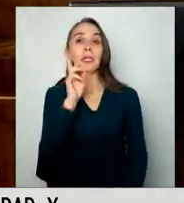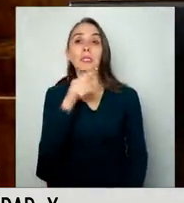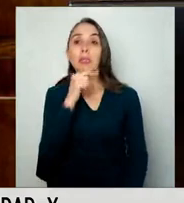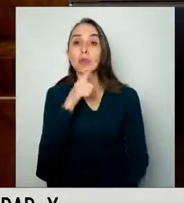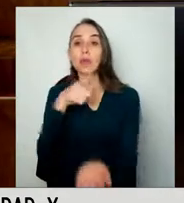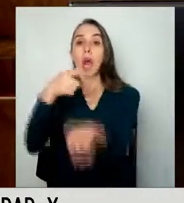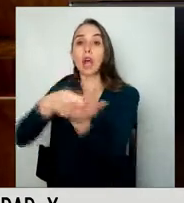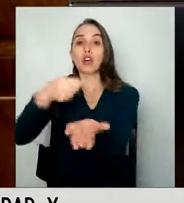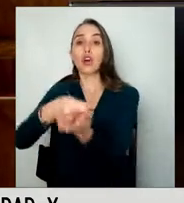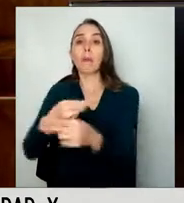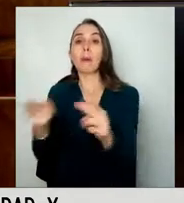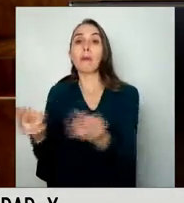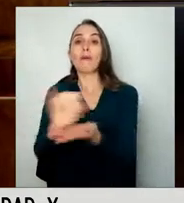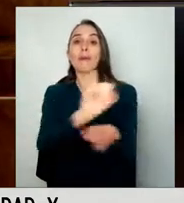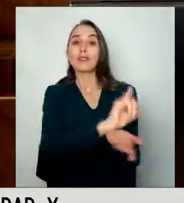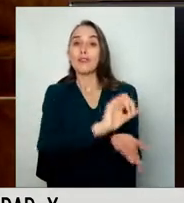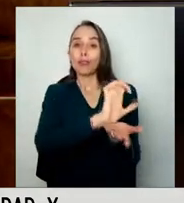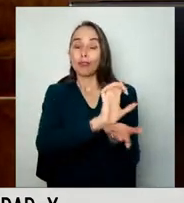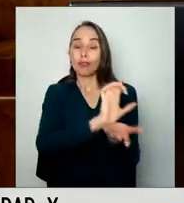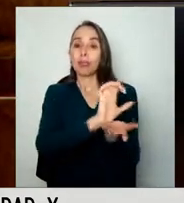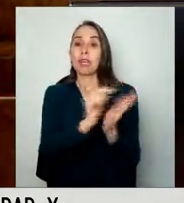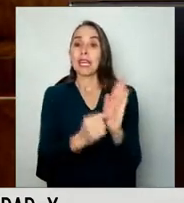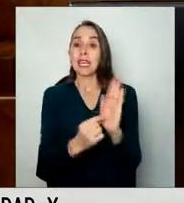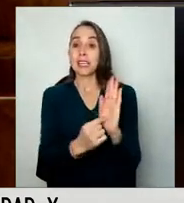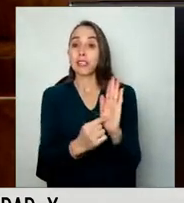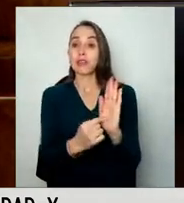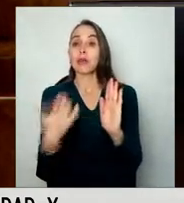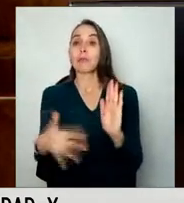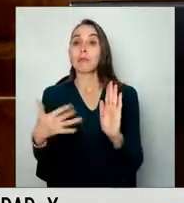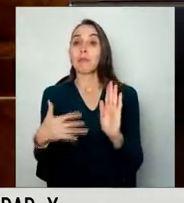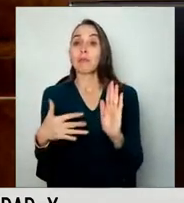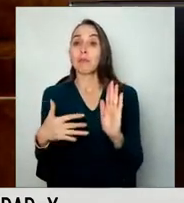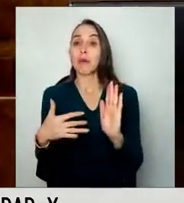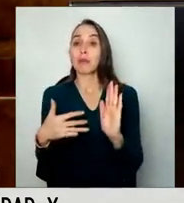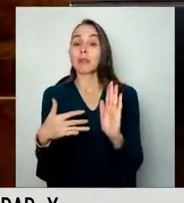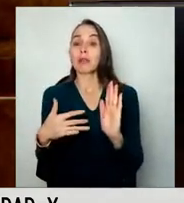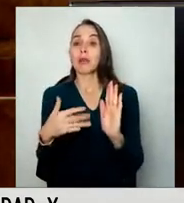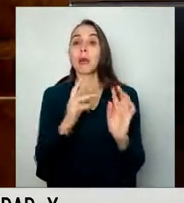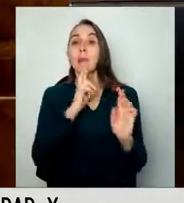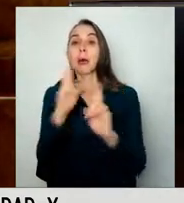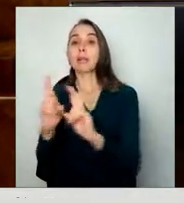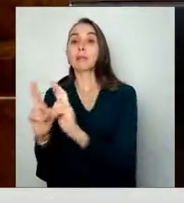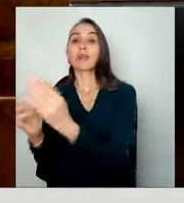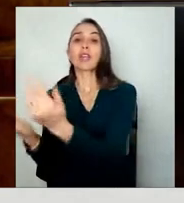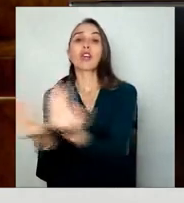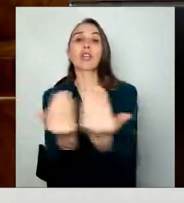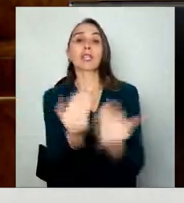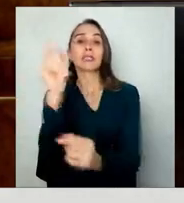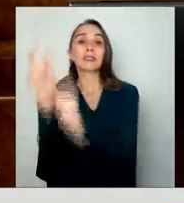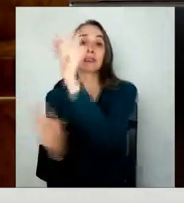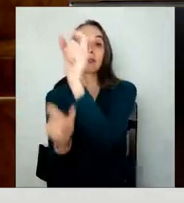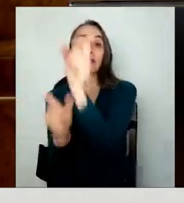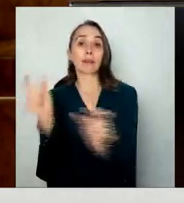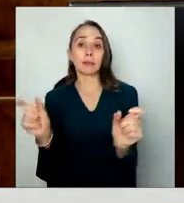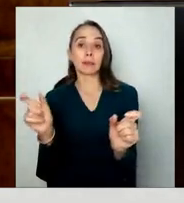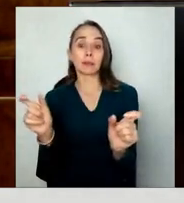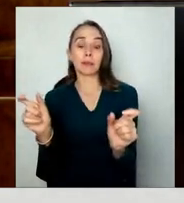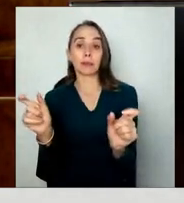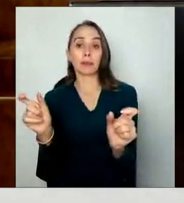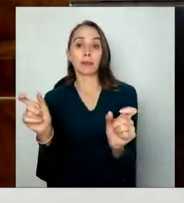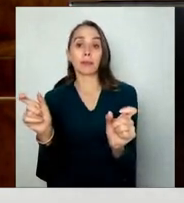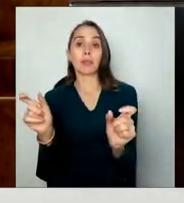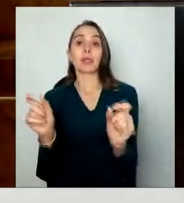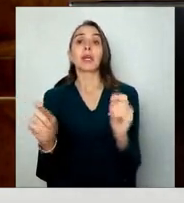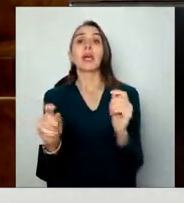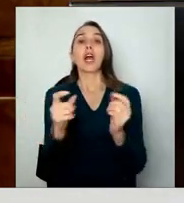resultan ser un instrumento fundamental para la satisfacción de las diversas necesidades de la población tanto de un modo directo como